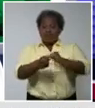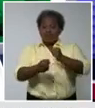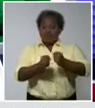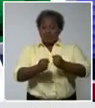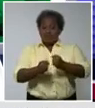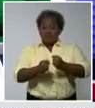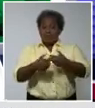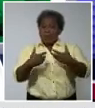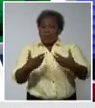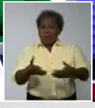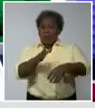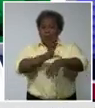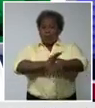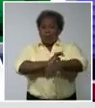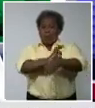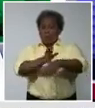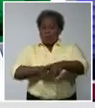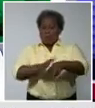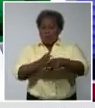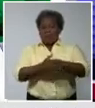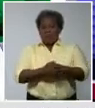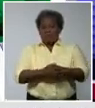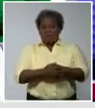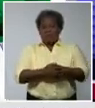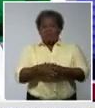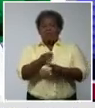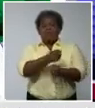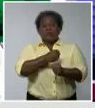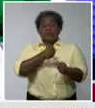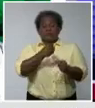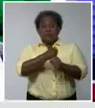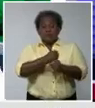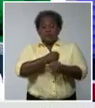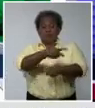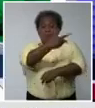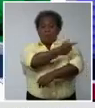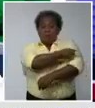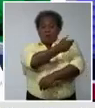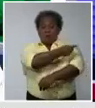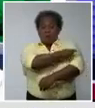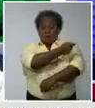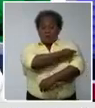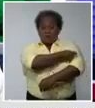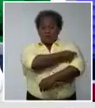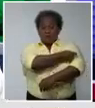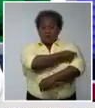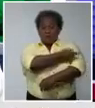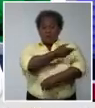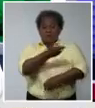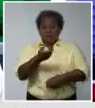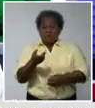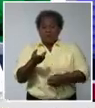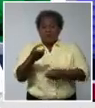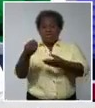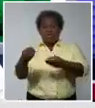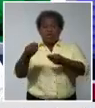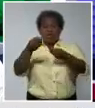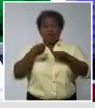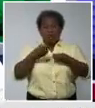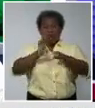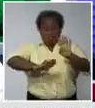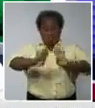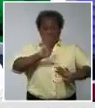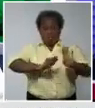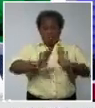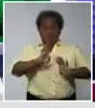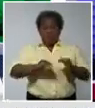pandemia, pues indiscutiblemente la utilización de una vacuna efectiva que cree un nivel de inmunidad elevado